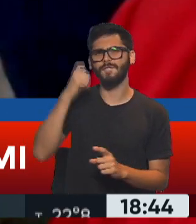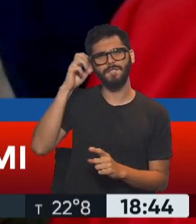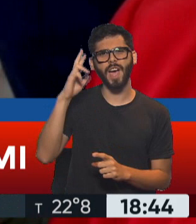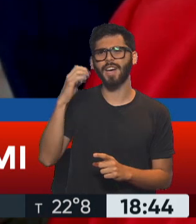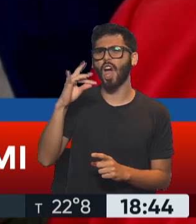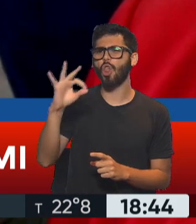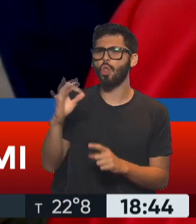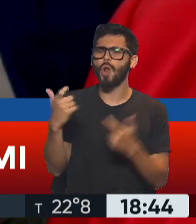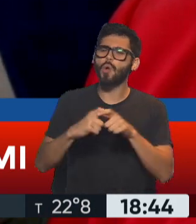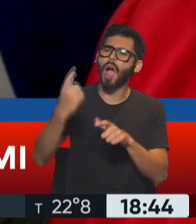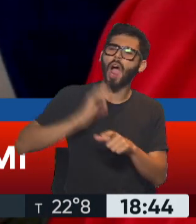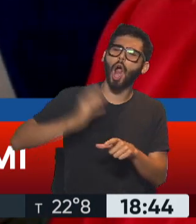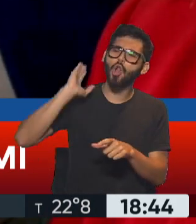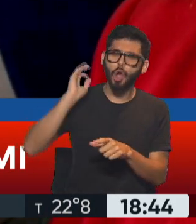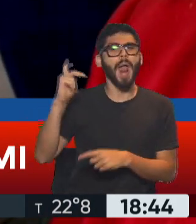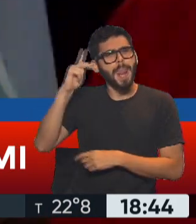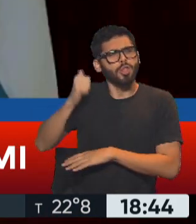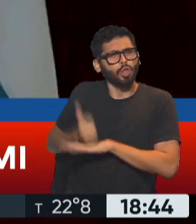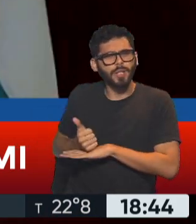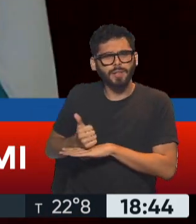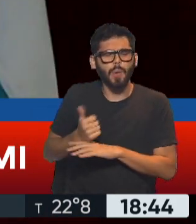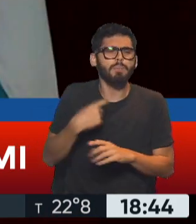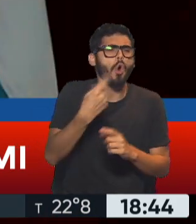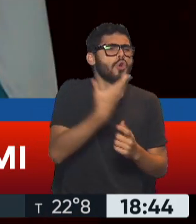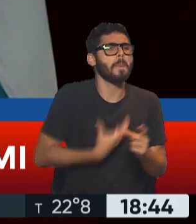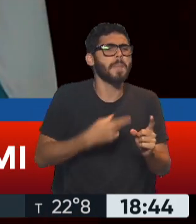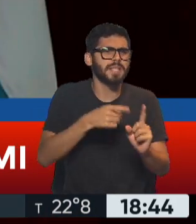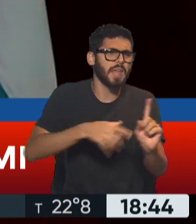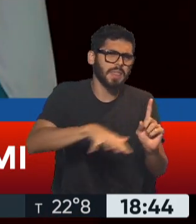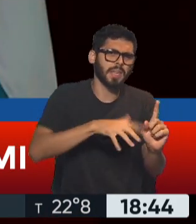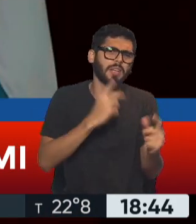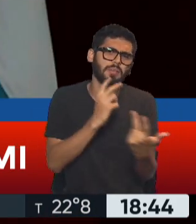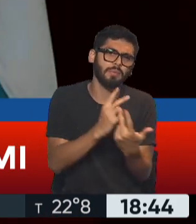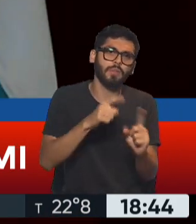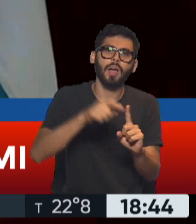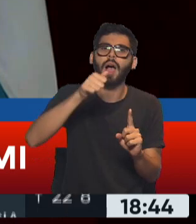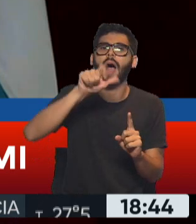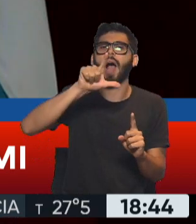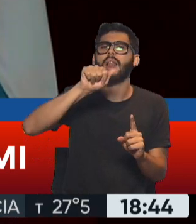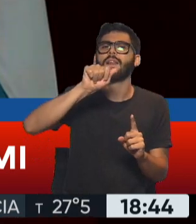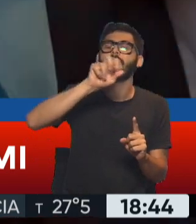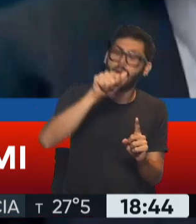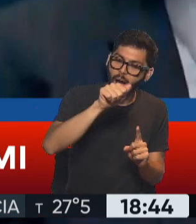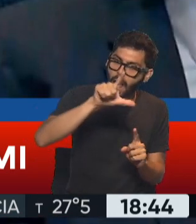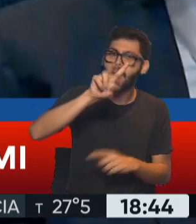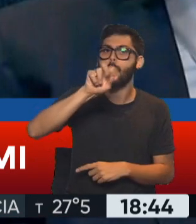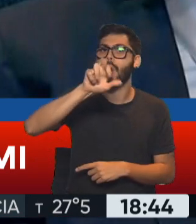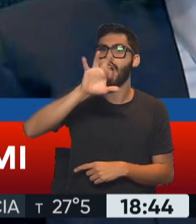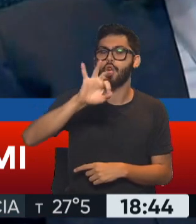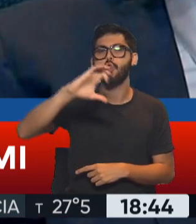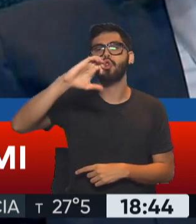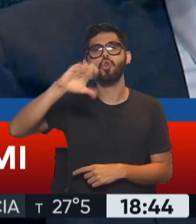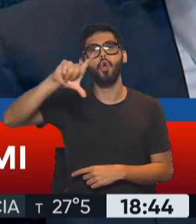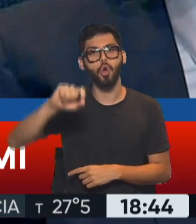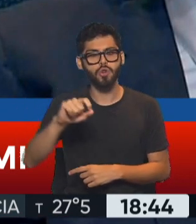todavía estaba... Y charlando con otro presidente de la región, con Álvaro Colón, me acuerdo que contaba